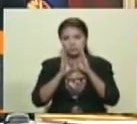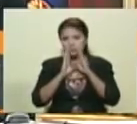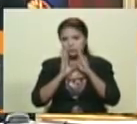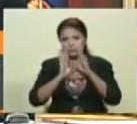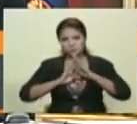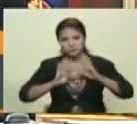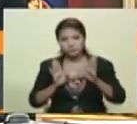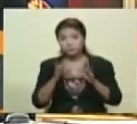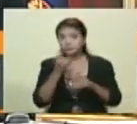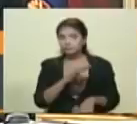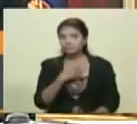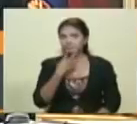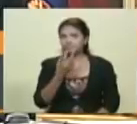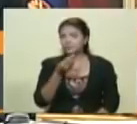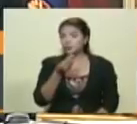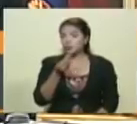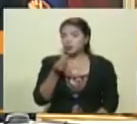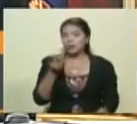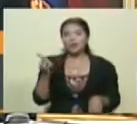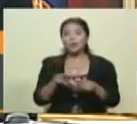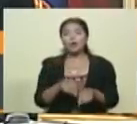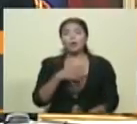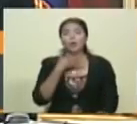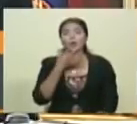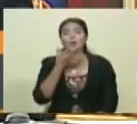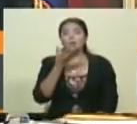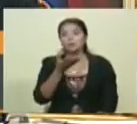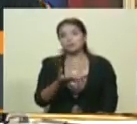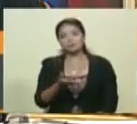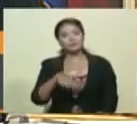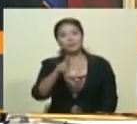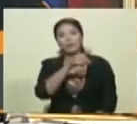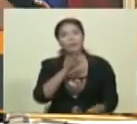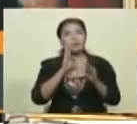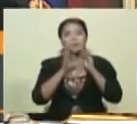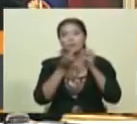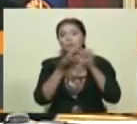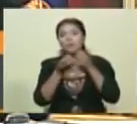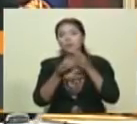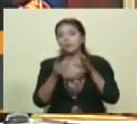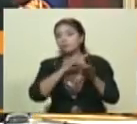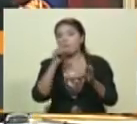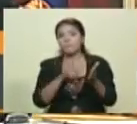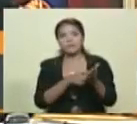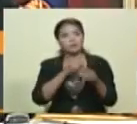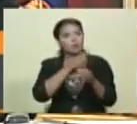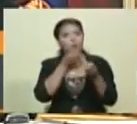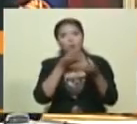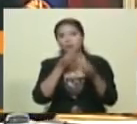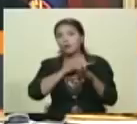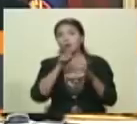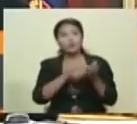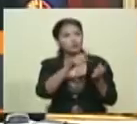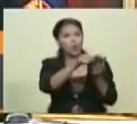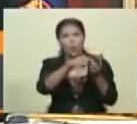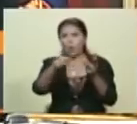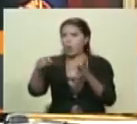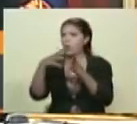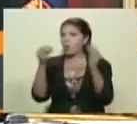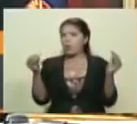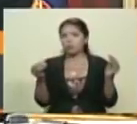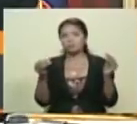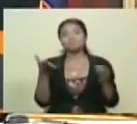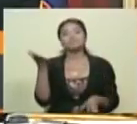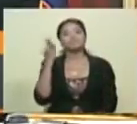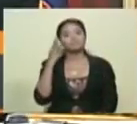Bueno, tienen una voz tan fina como la de Pavarotti. Han cantado finamente, todos, todos.